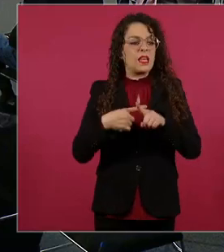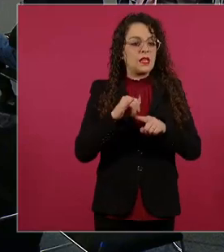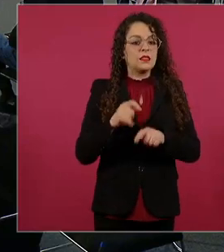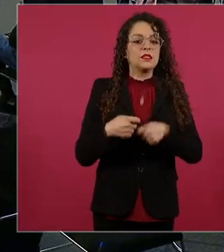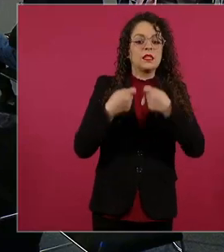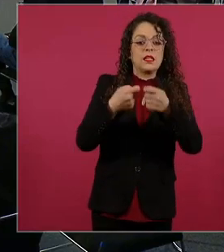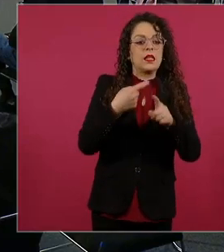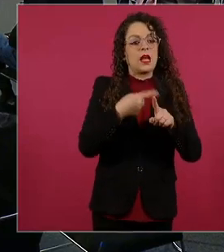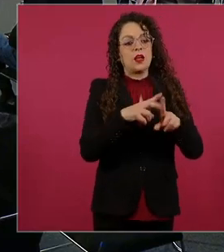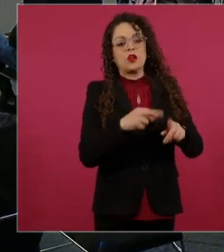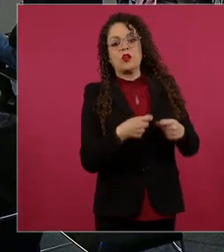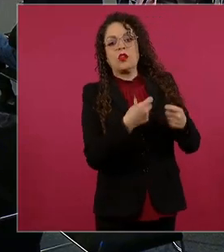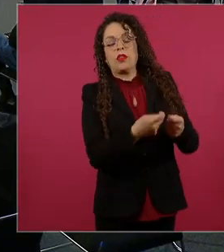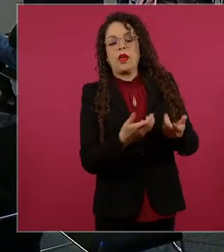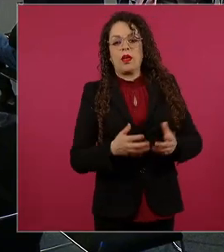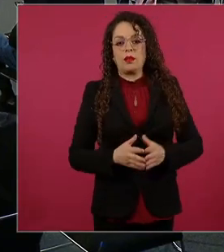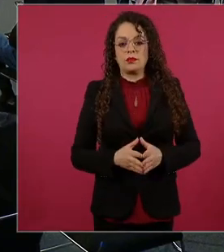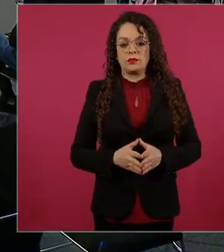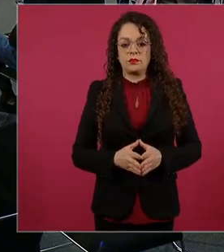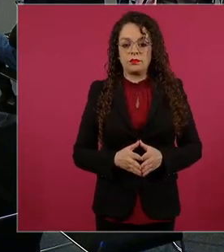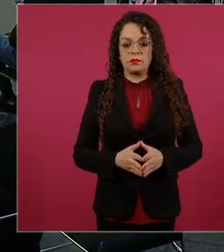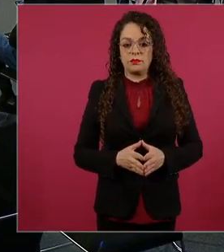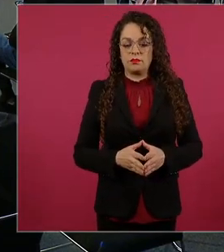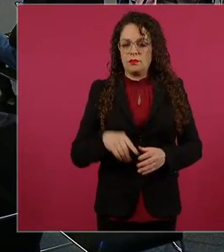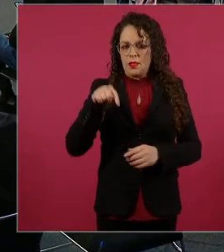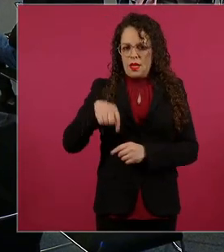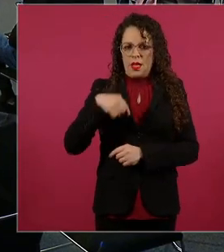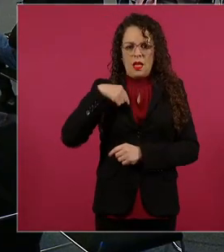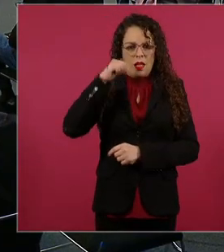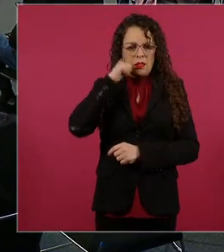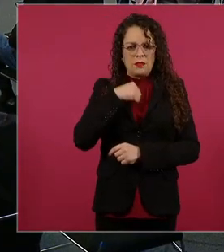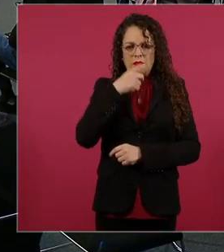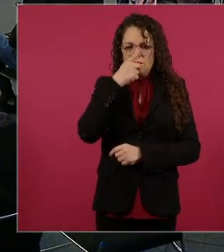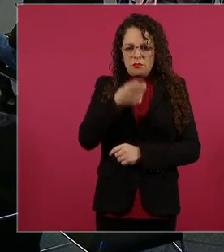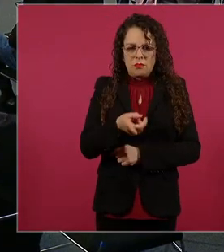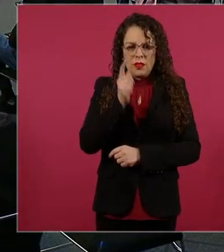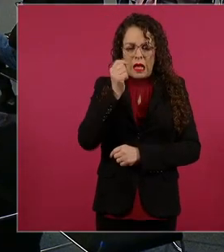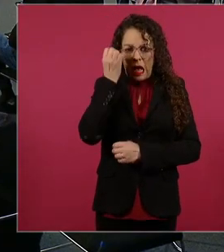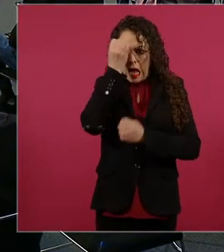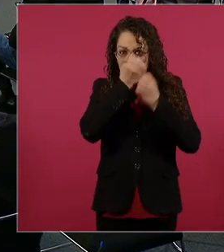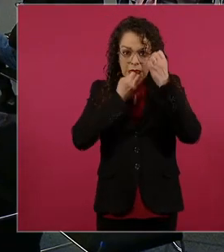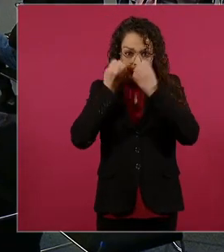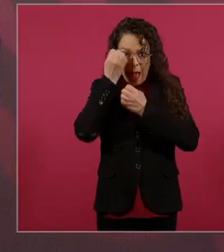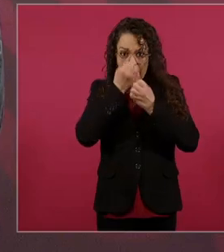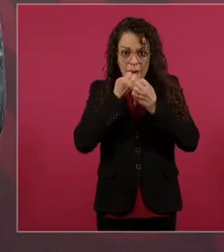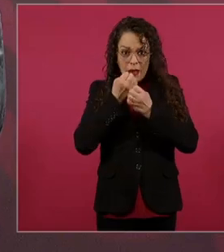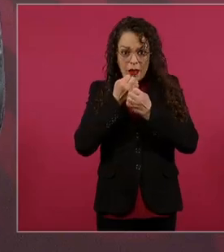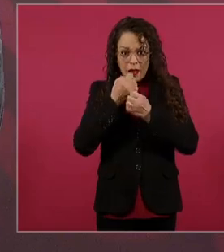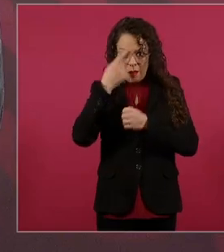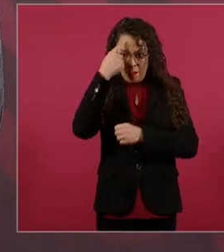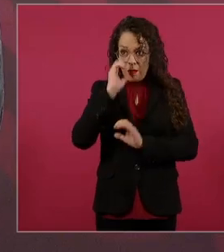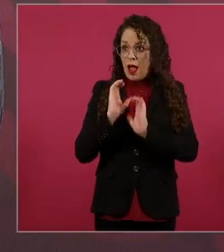siempre he dicho aquí serán ciento veinte preguntas ciento veinticinco